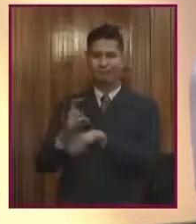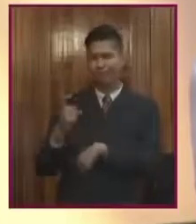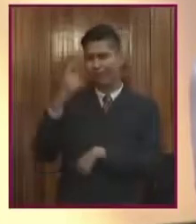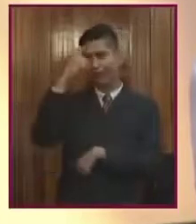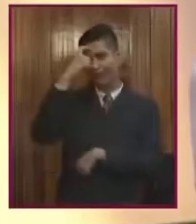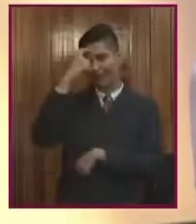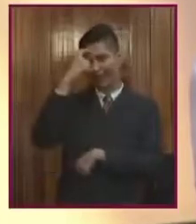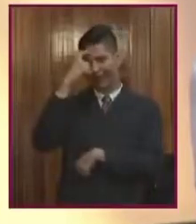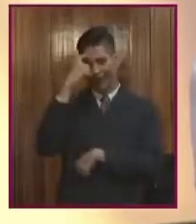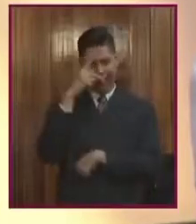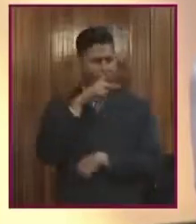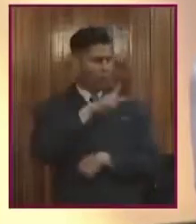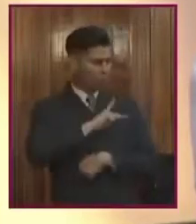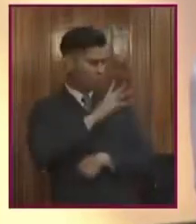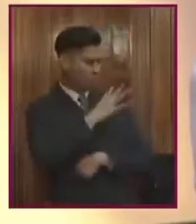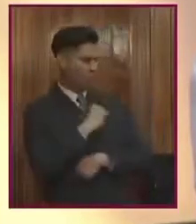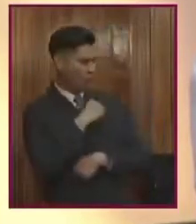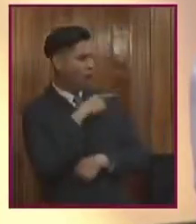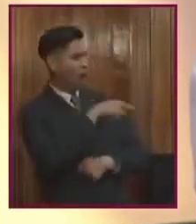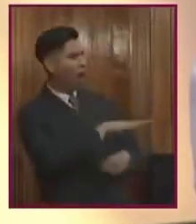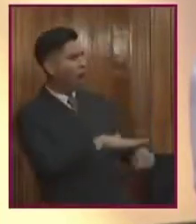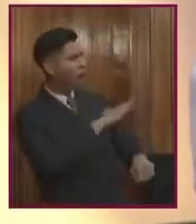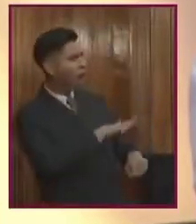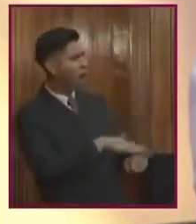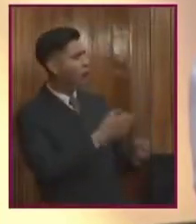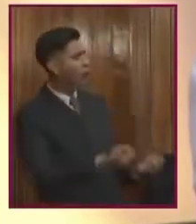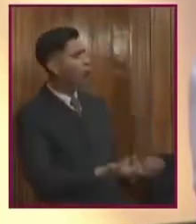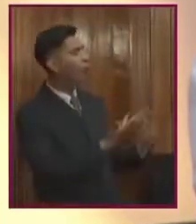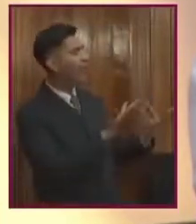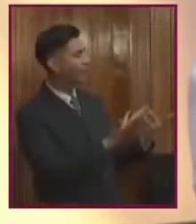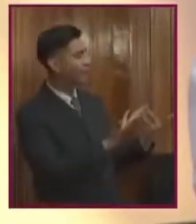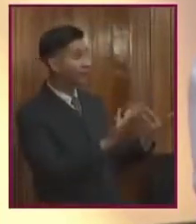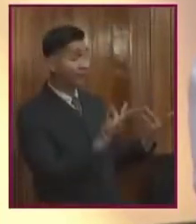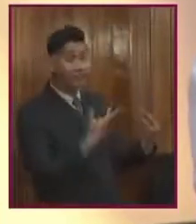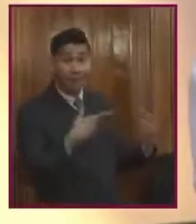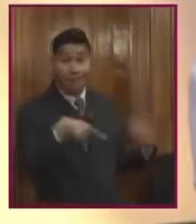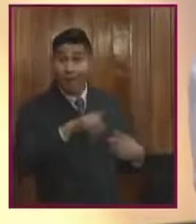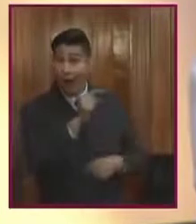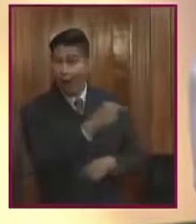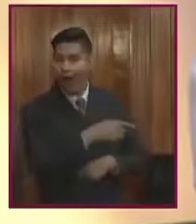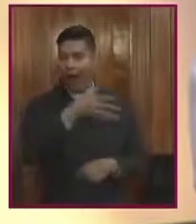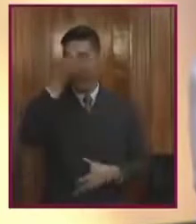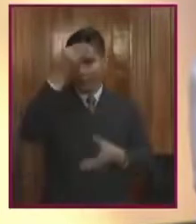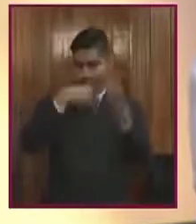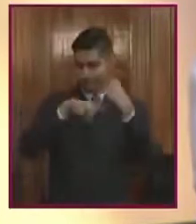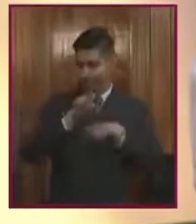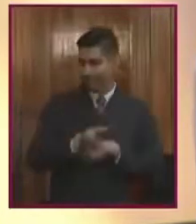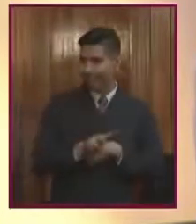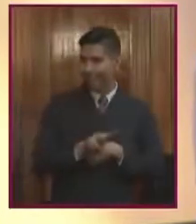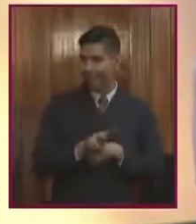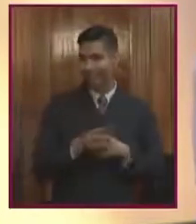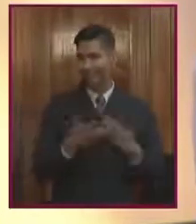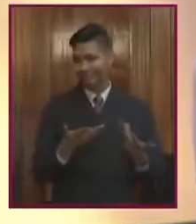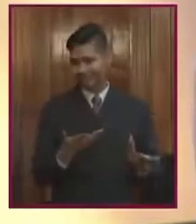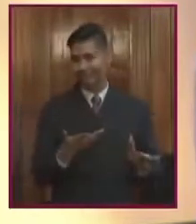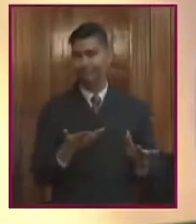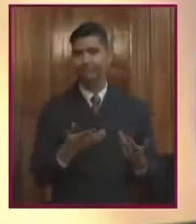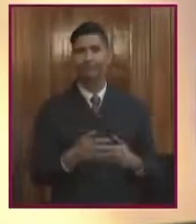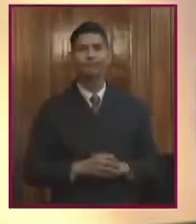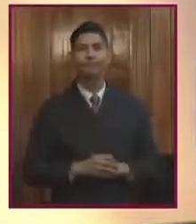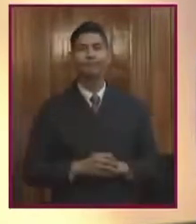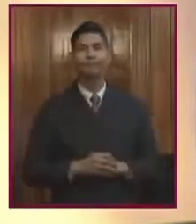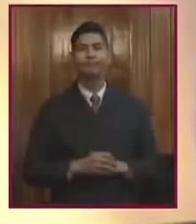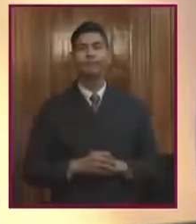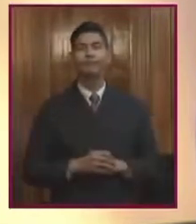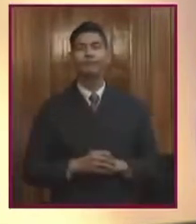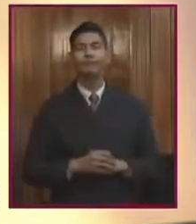puntaje obtiene un estudiante que cuál fue el proceso que desarrolló durante un periodo escolar.